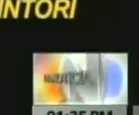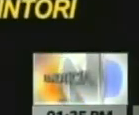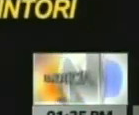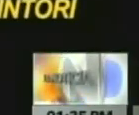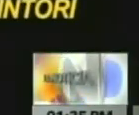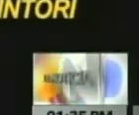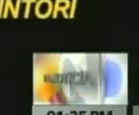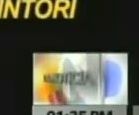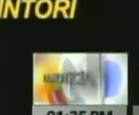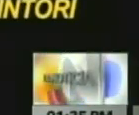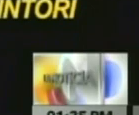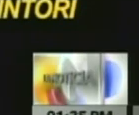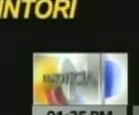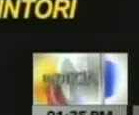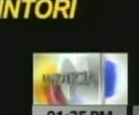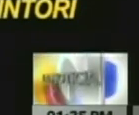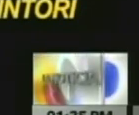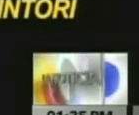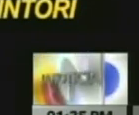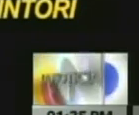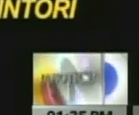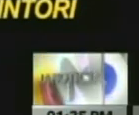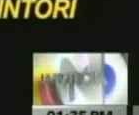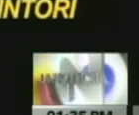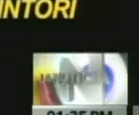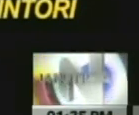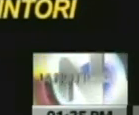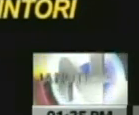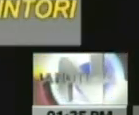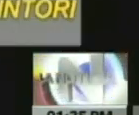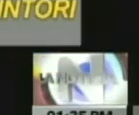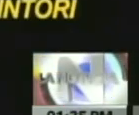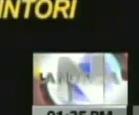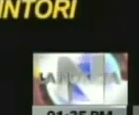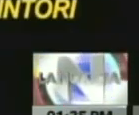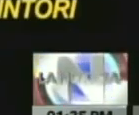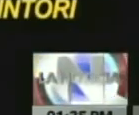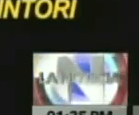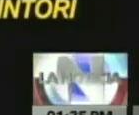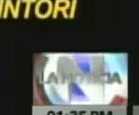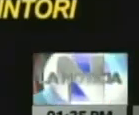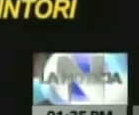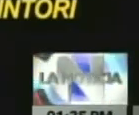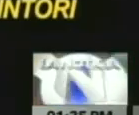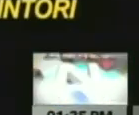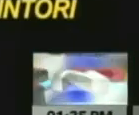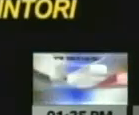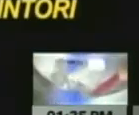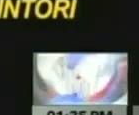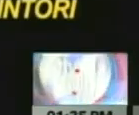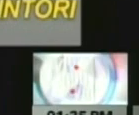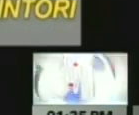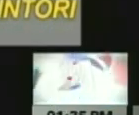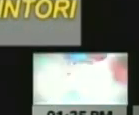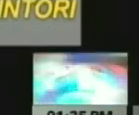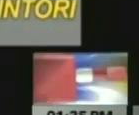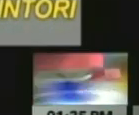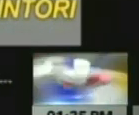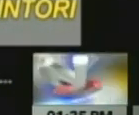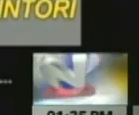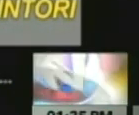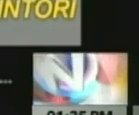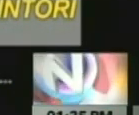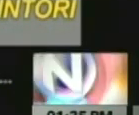la unidad ahorita conviene y no después del 3. O sea, nosotros no podemos pensar, pero después del 3.